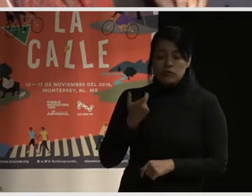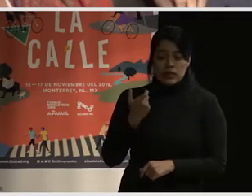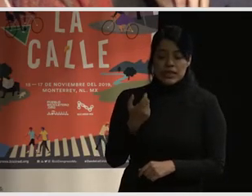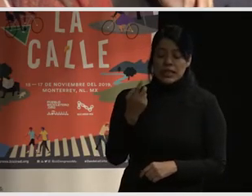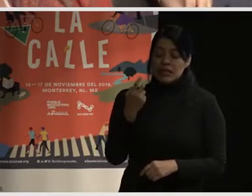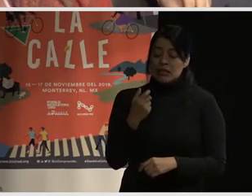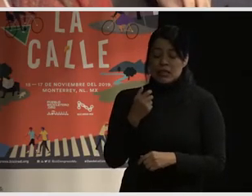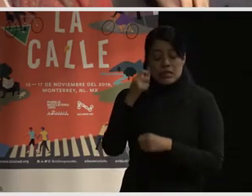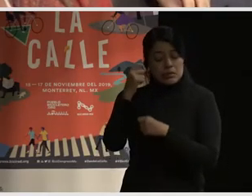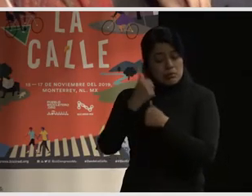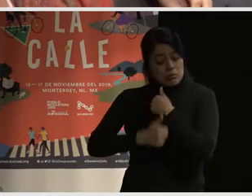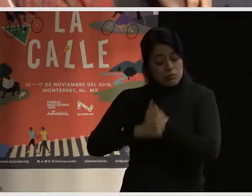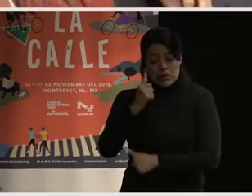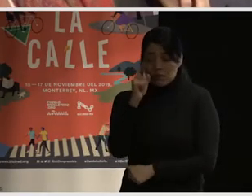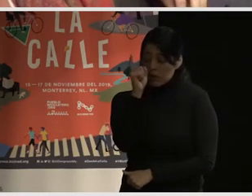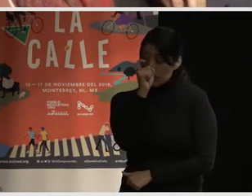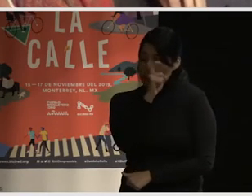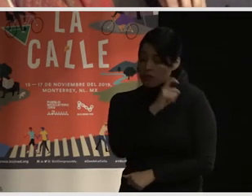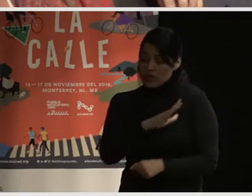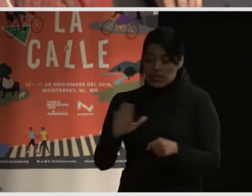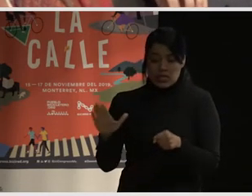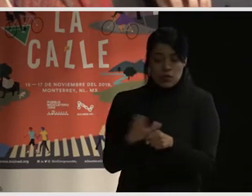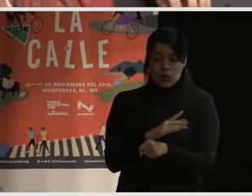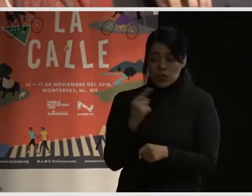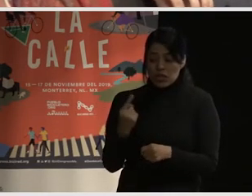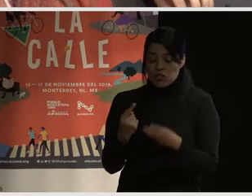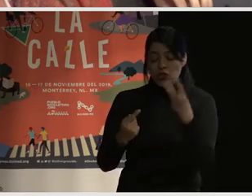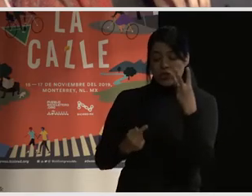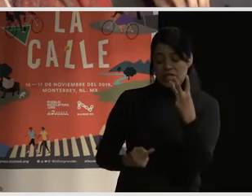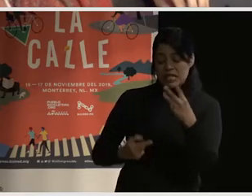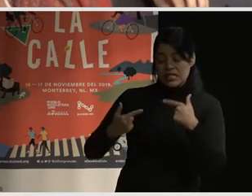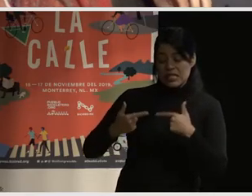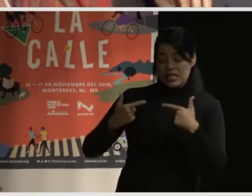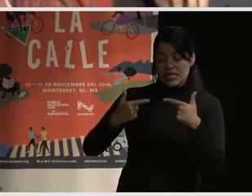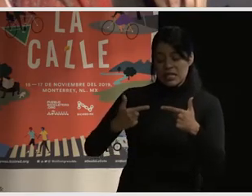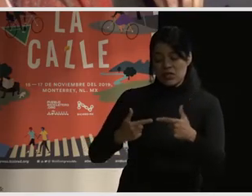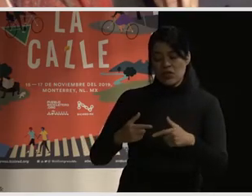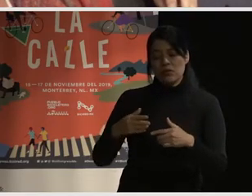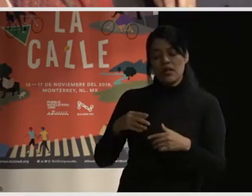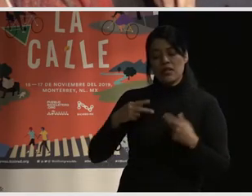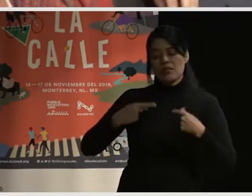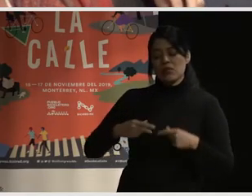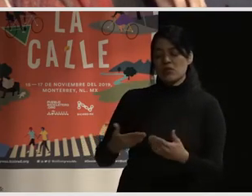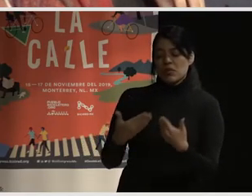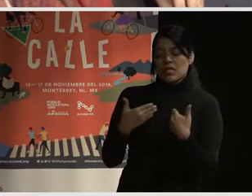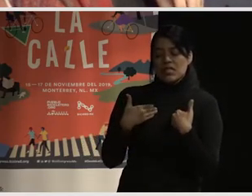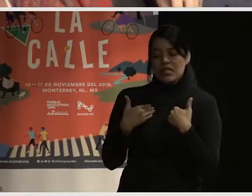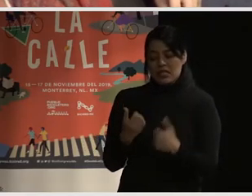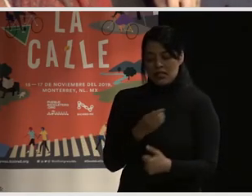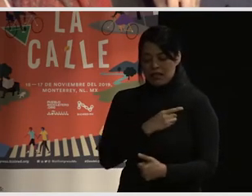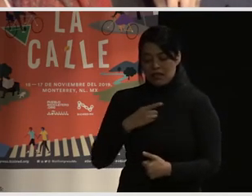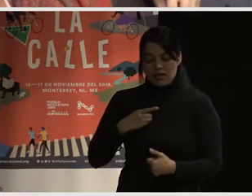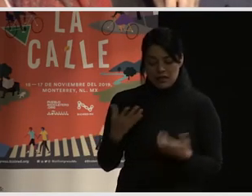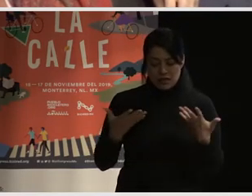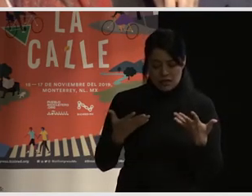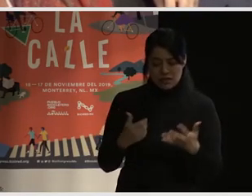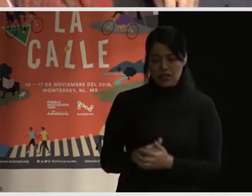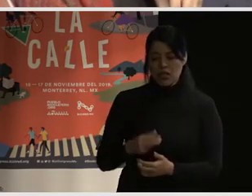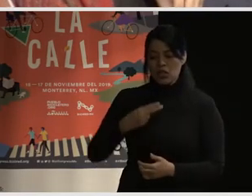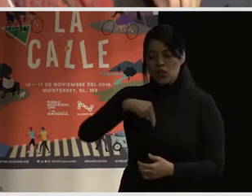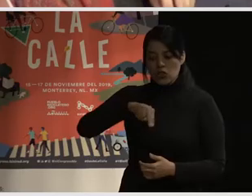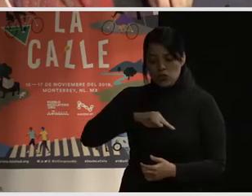yo creo para que una persona realmente pueda entender y saber lo que tiene que hacer nosotros lo que estamos